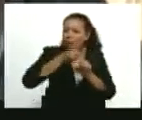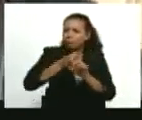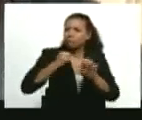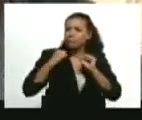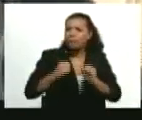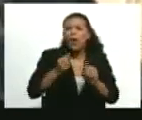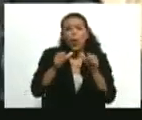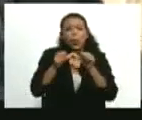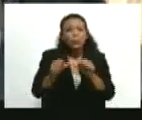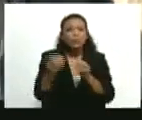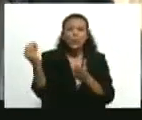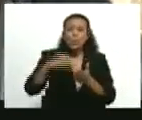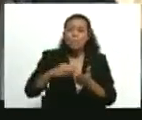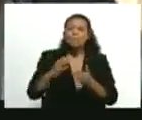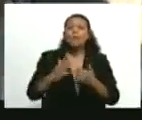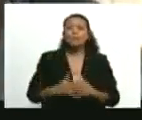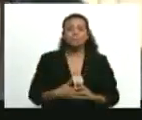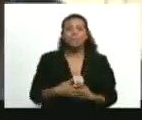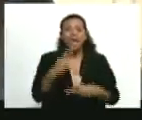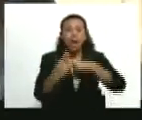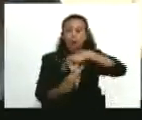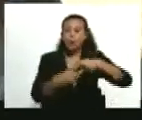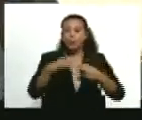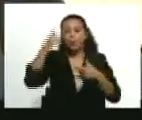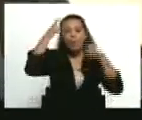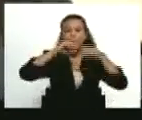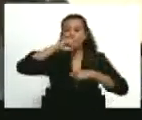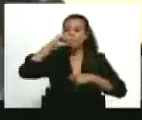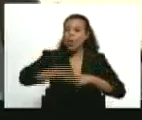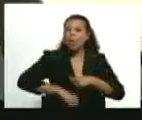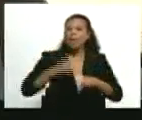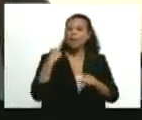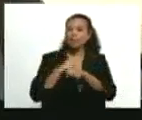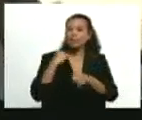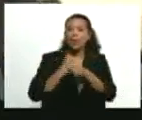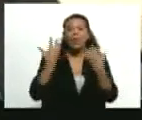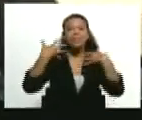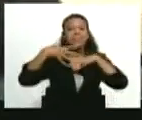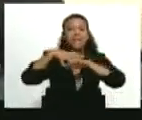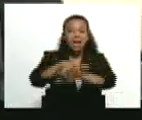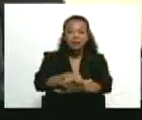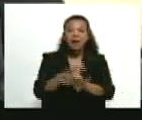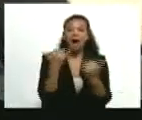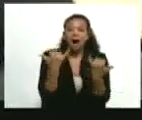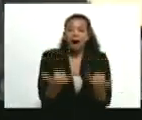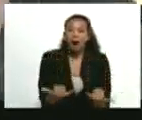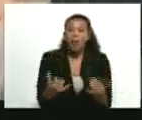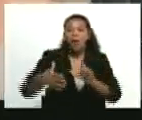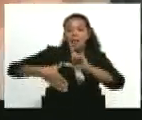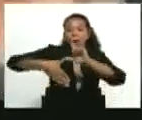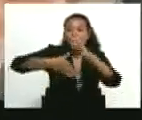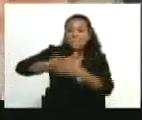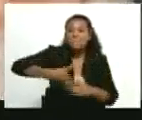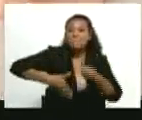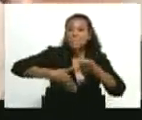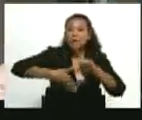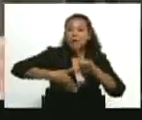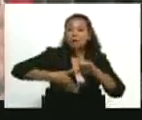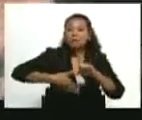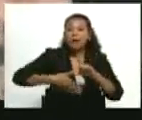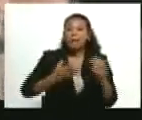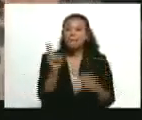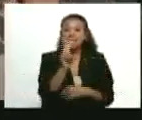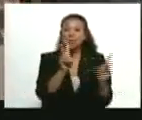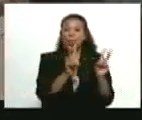y continuar, ¿no? La revolución bolivariana y el trabajo por la integración de América Latina. Venezuela jugó un